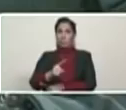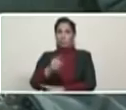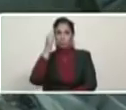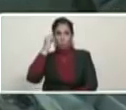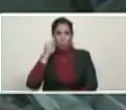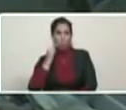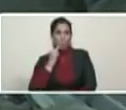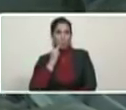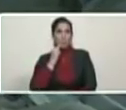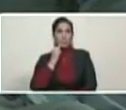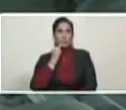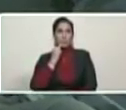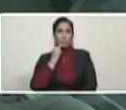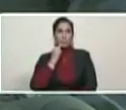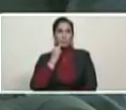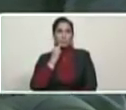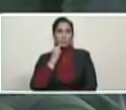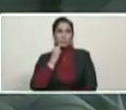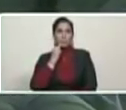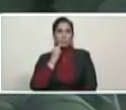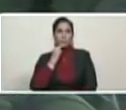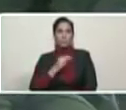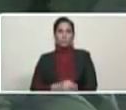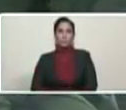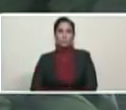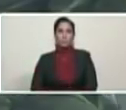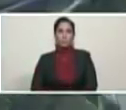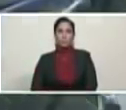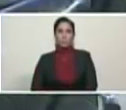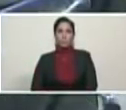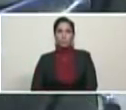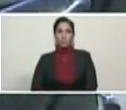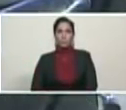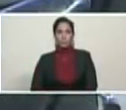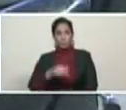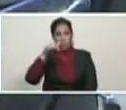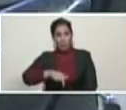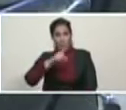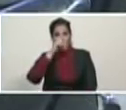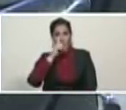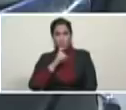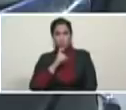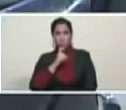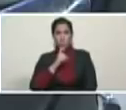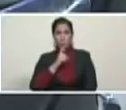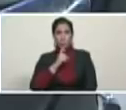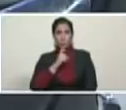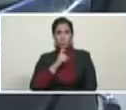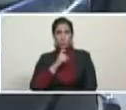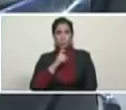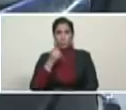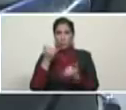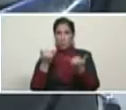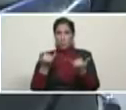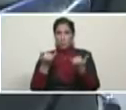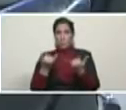bolivariano. Así que este año y este mes